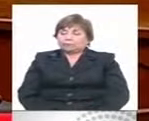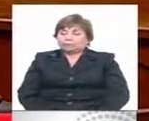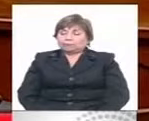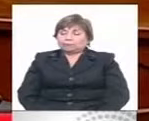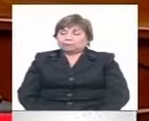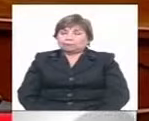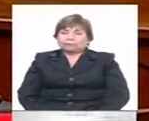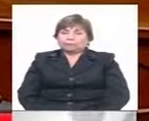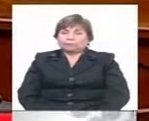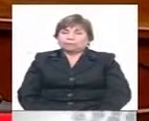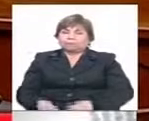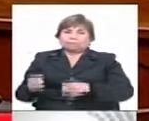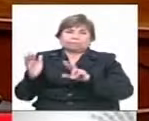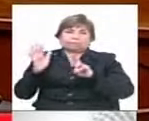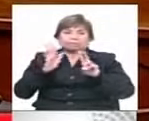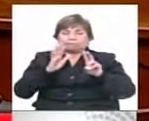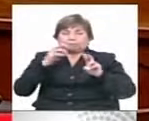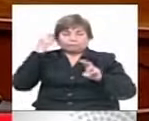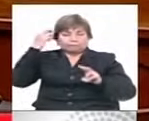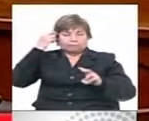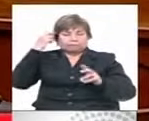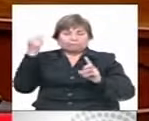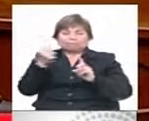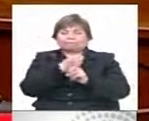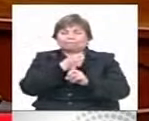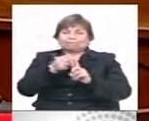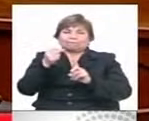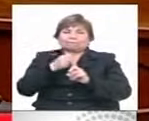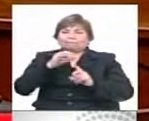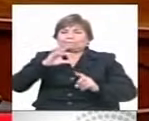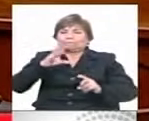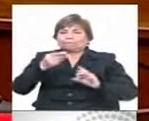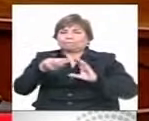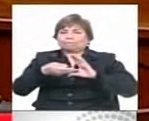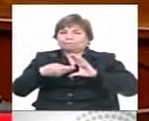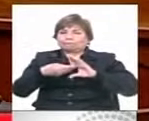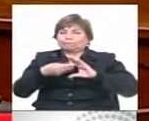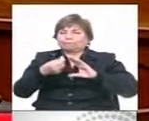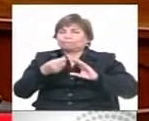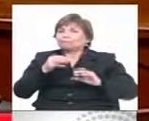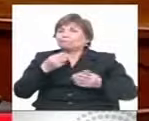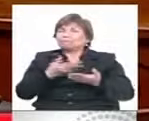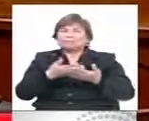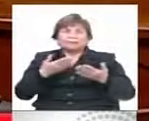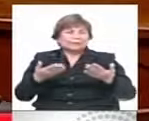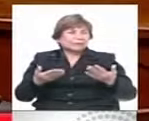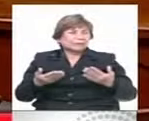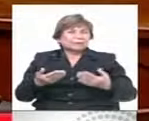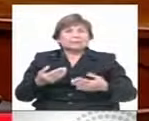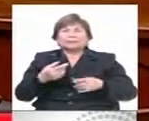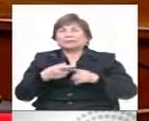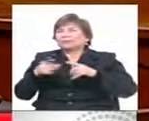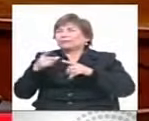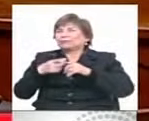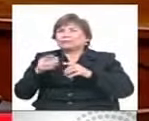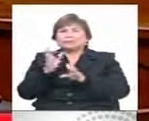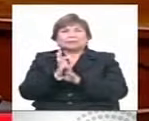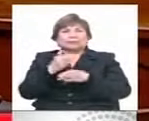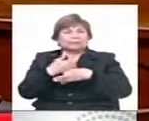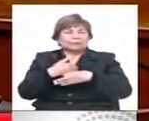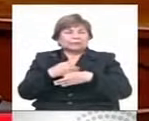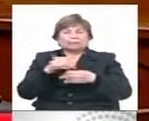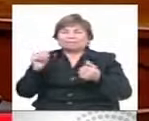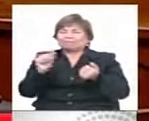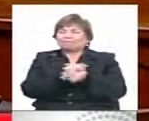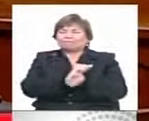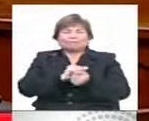Séptima política. Lucha contra la violencia y la corrupción. La violencia en todas sus formas no solamente